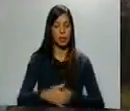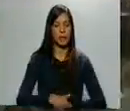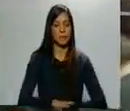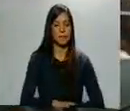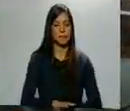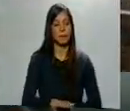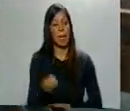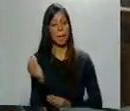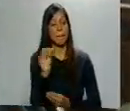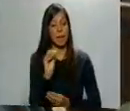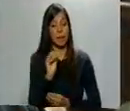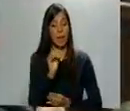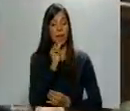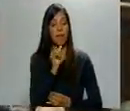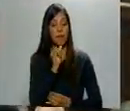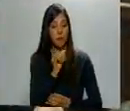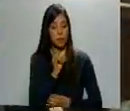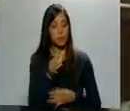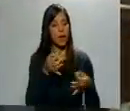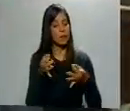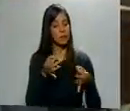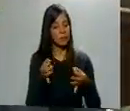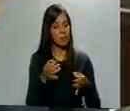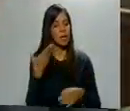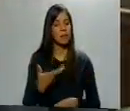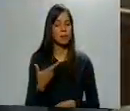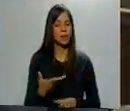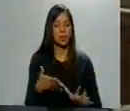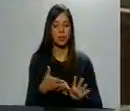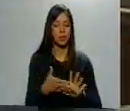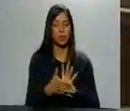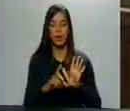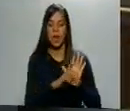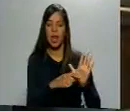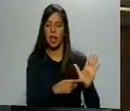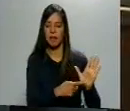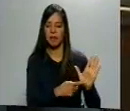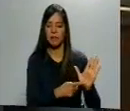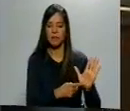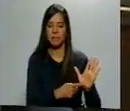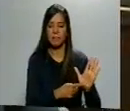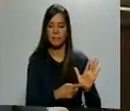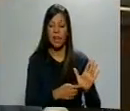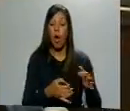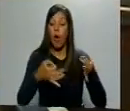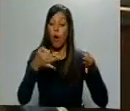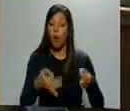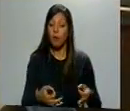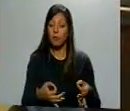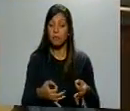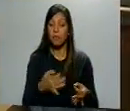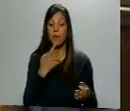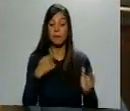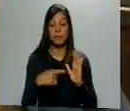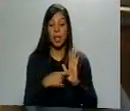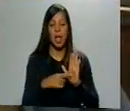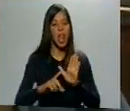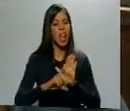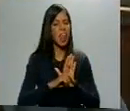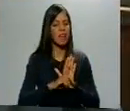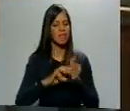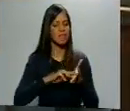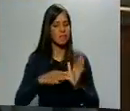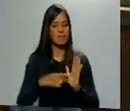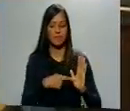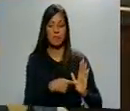Agregando algunos elementos que creo que son importantes con relación a esta ley, de tipo formal. En primer lugar, es una ley que